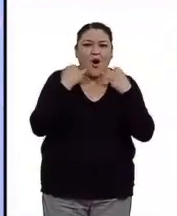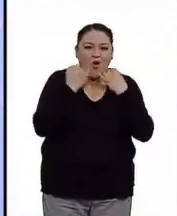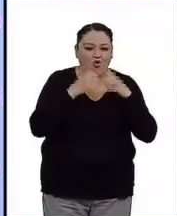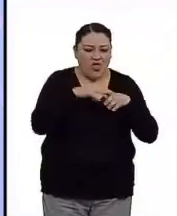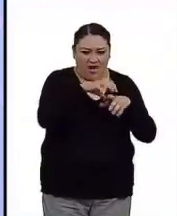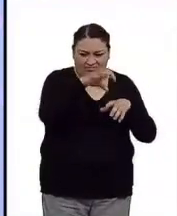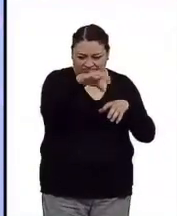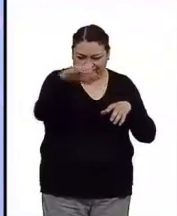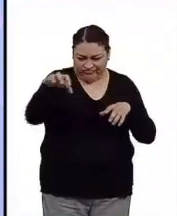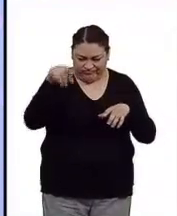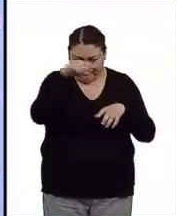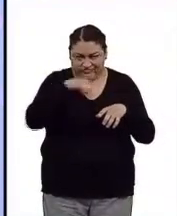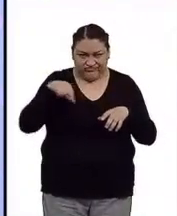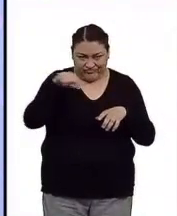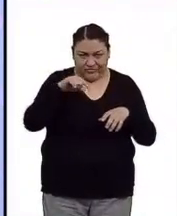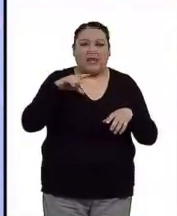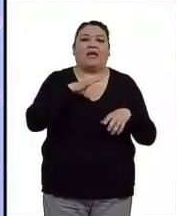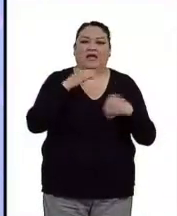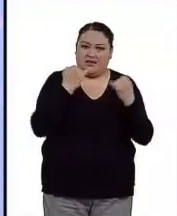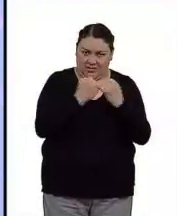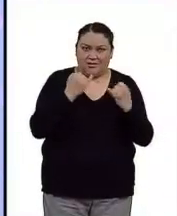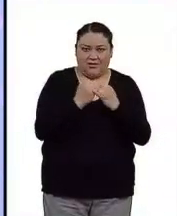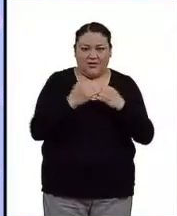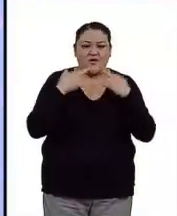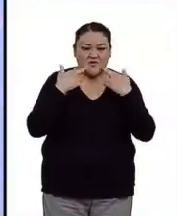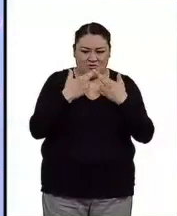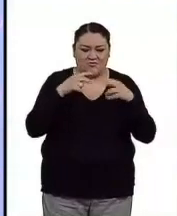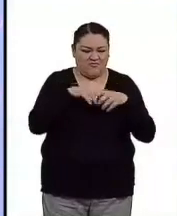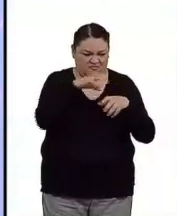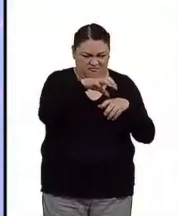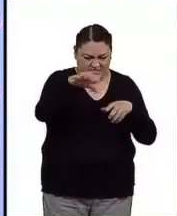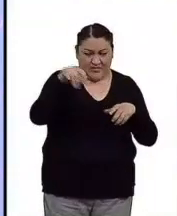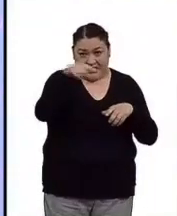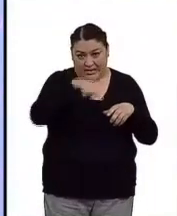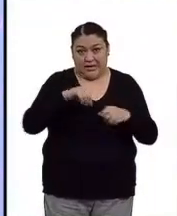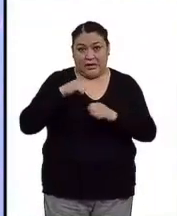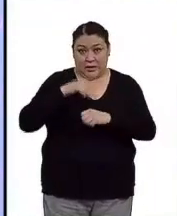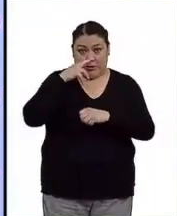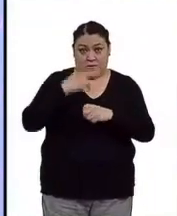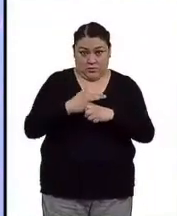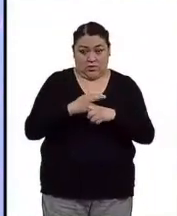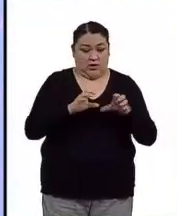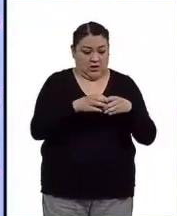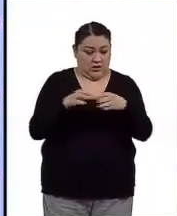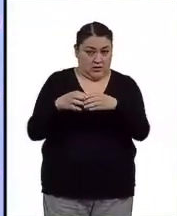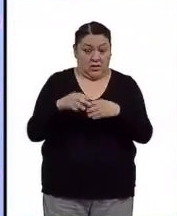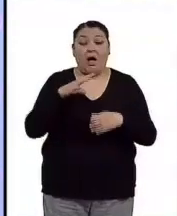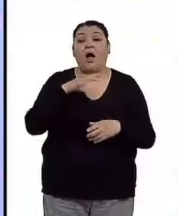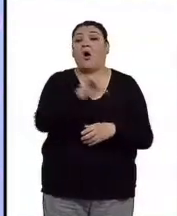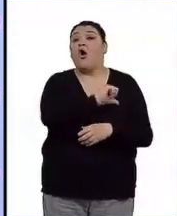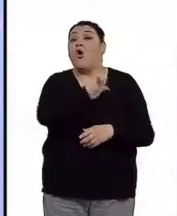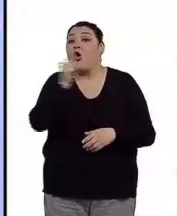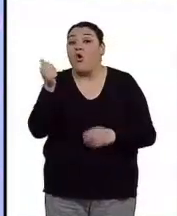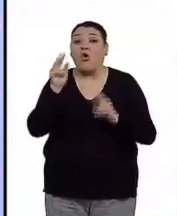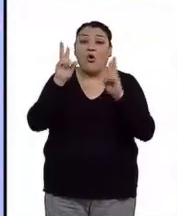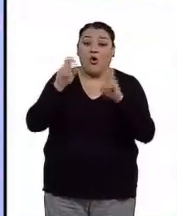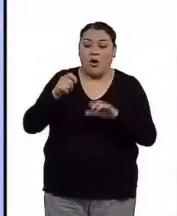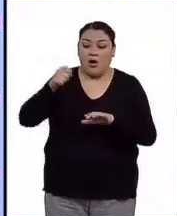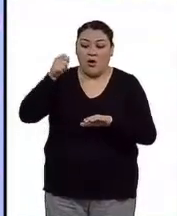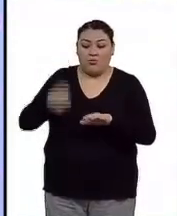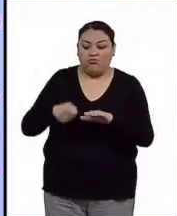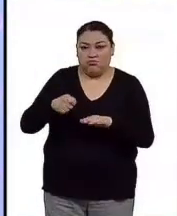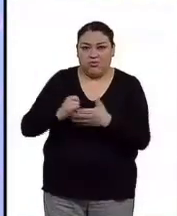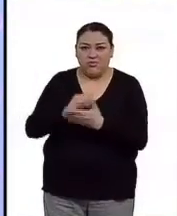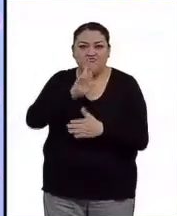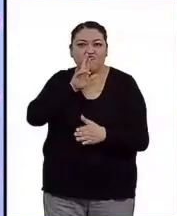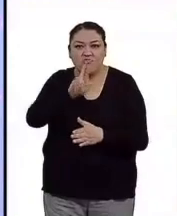esa, bueno, es la base fundamental, pero también me parece que han surgido otro tipo de tesis en donde ya se reconoce que se debe